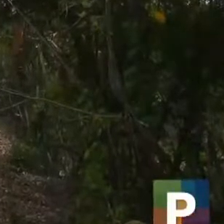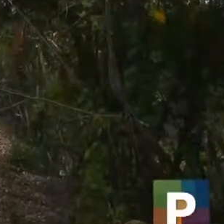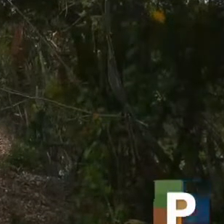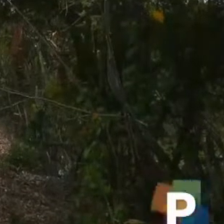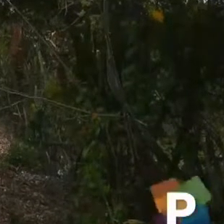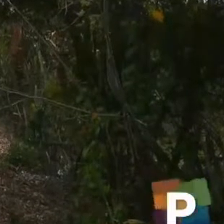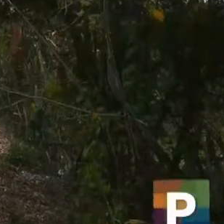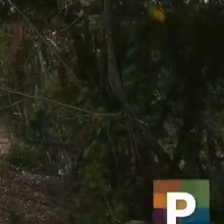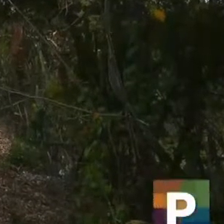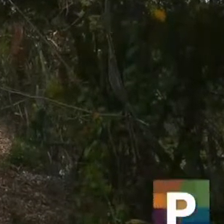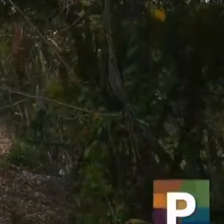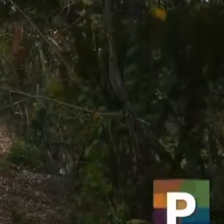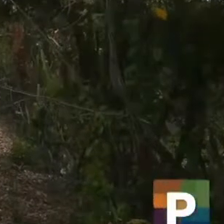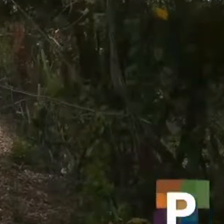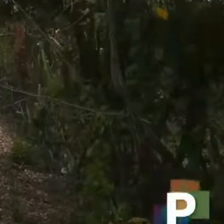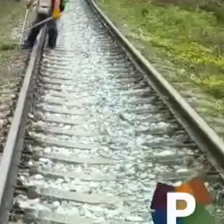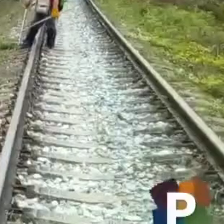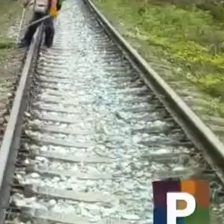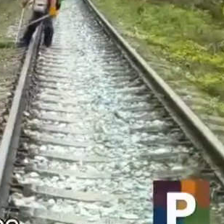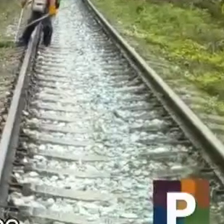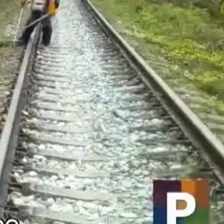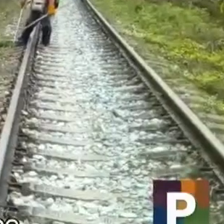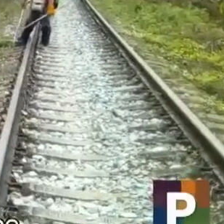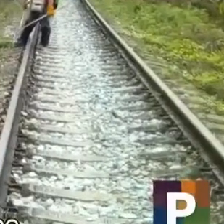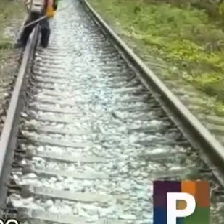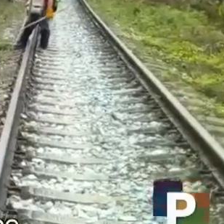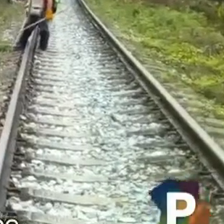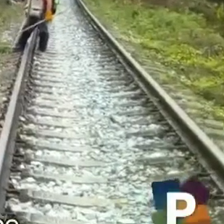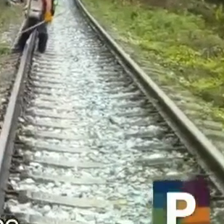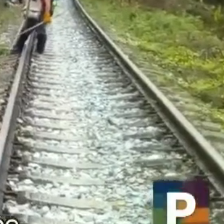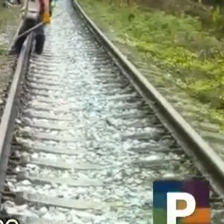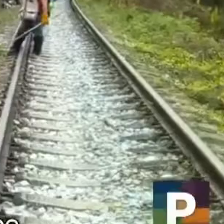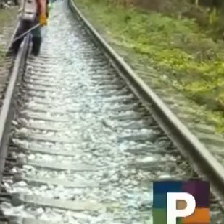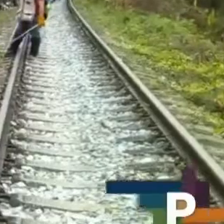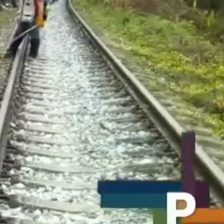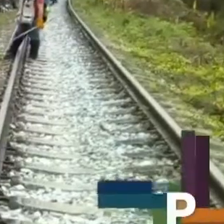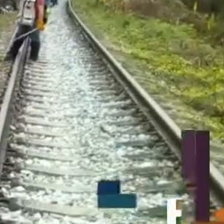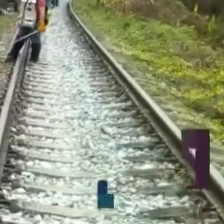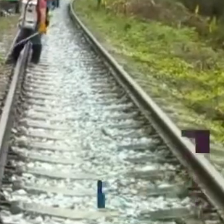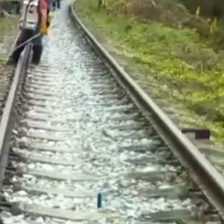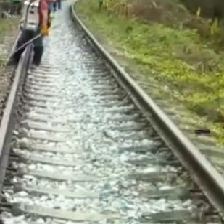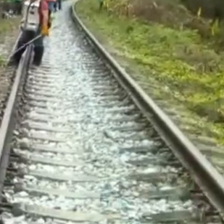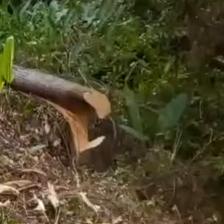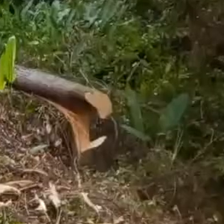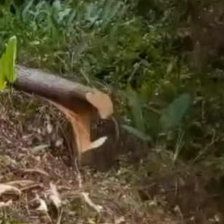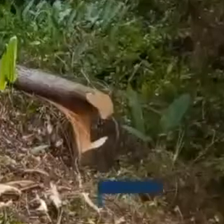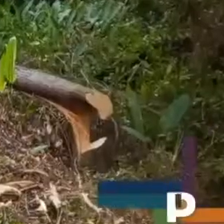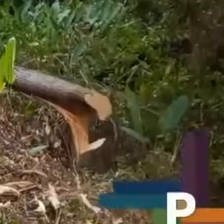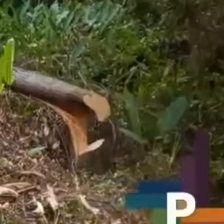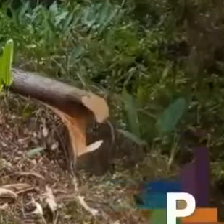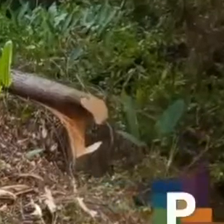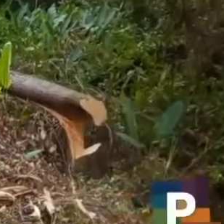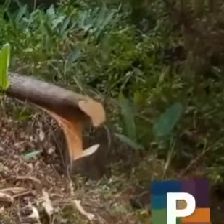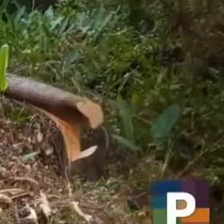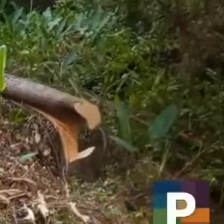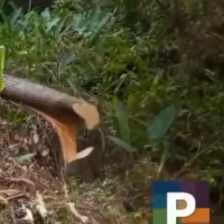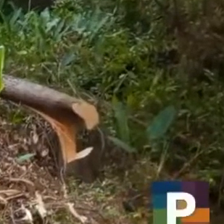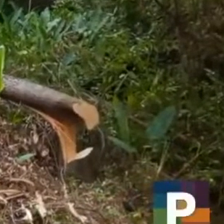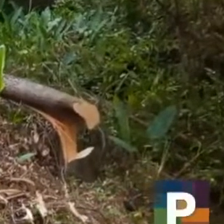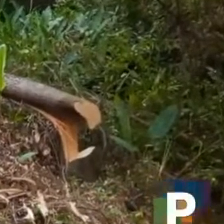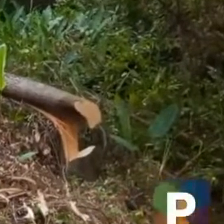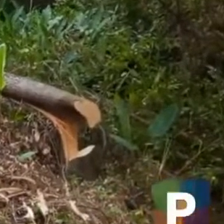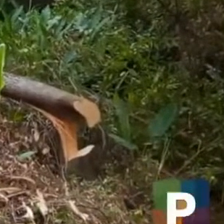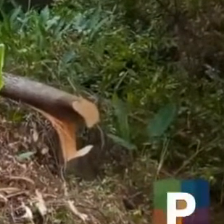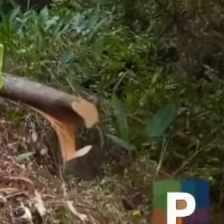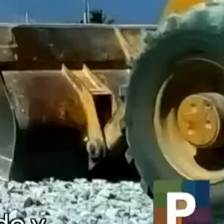de 34%. Continúan las acciones de deshierve en el derecho de vía, así como la limpieza del